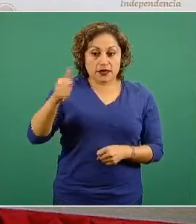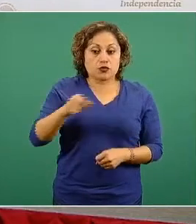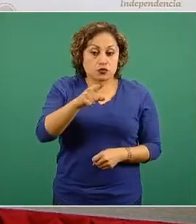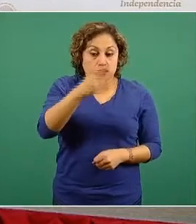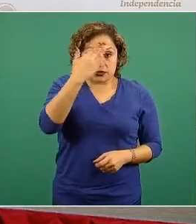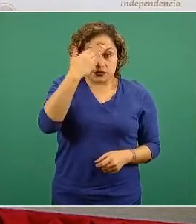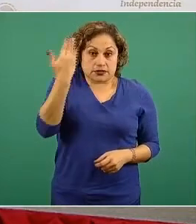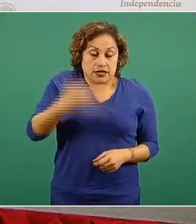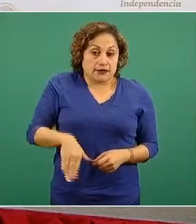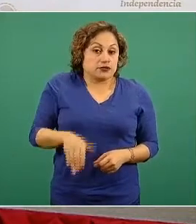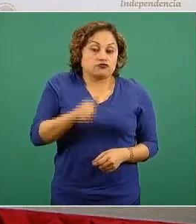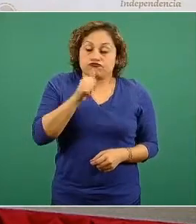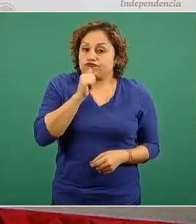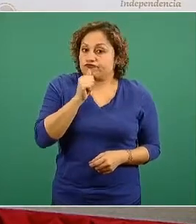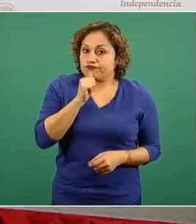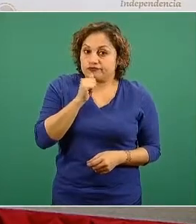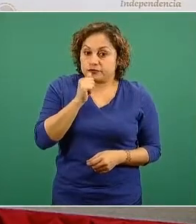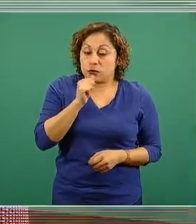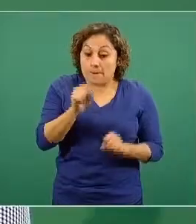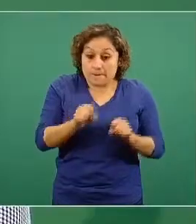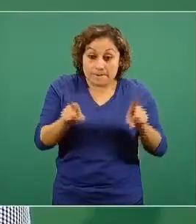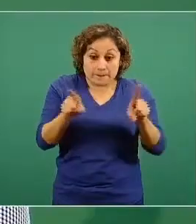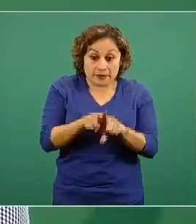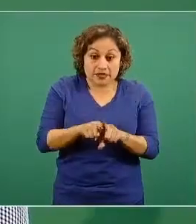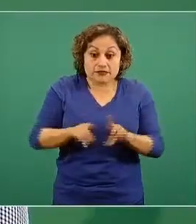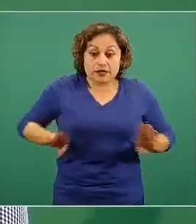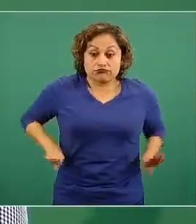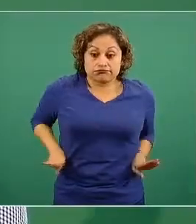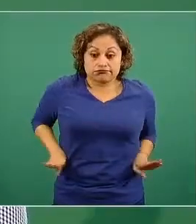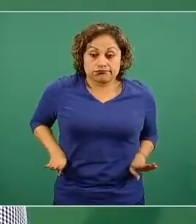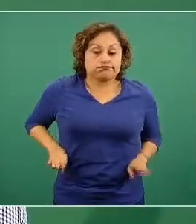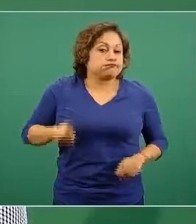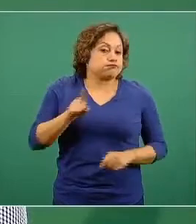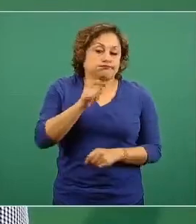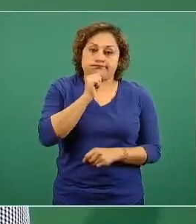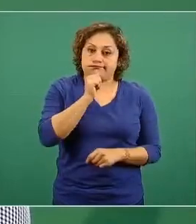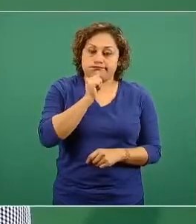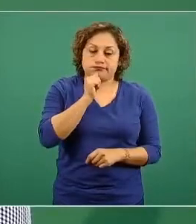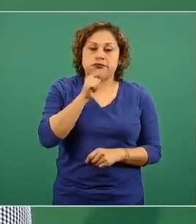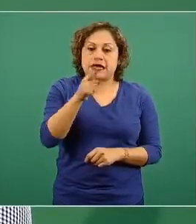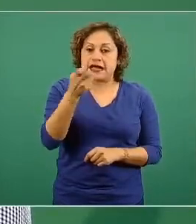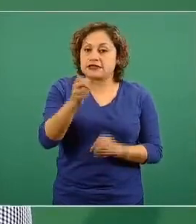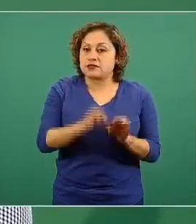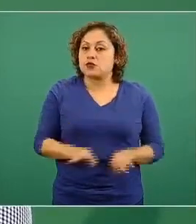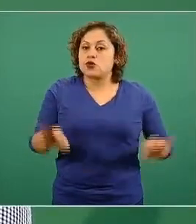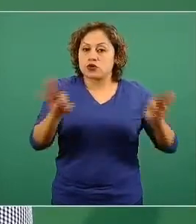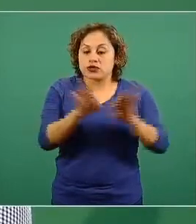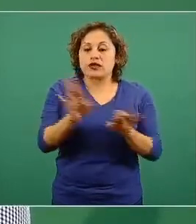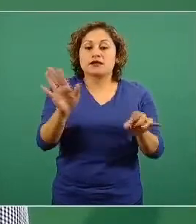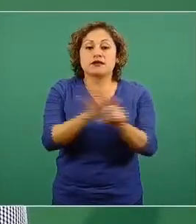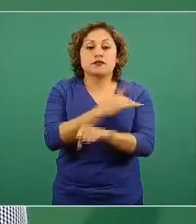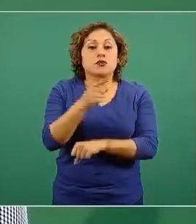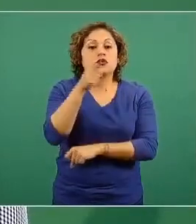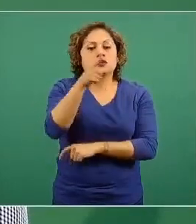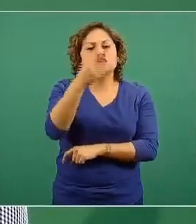no al menos con esas características. Y esto es también porque, pues recordemos que si hay una nueva variante con